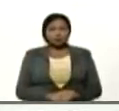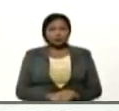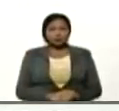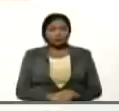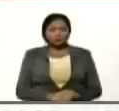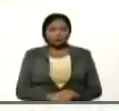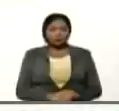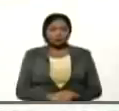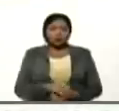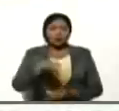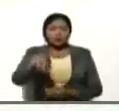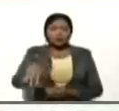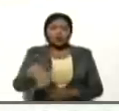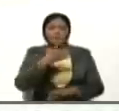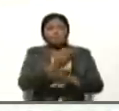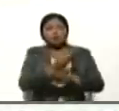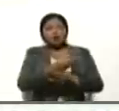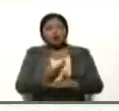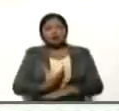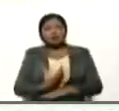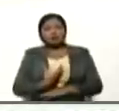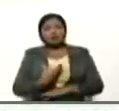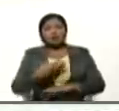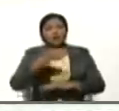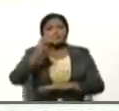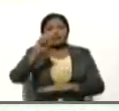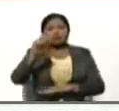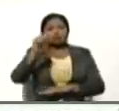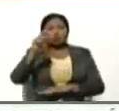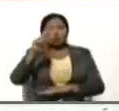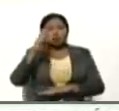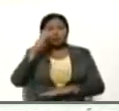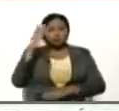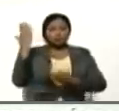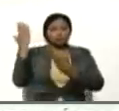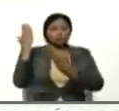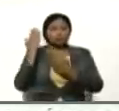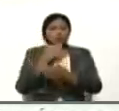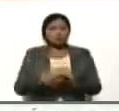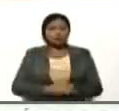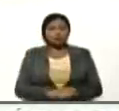Por el estado Monagas, alcaldía del municipio Maturín, Ana Fuentes.